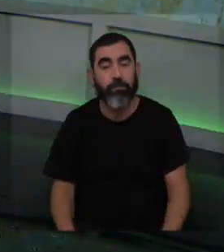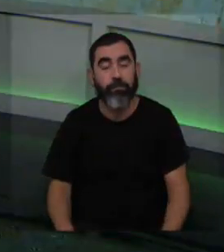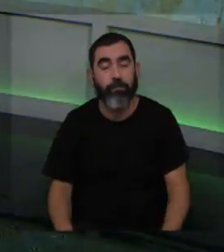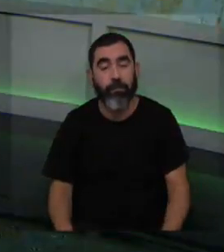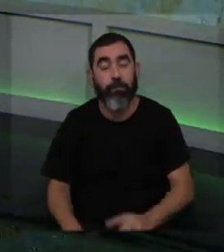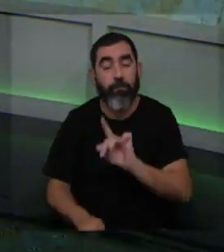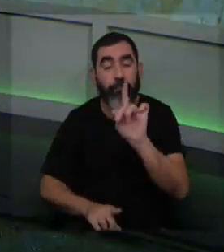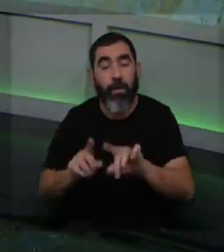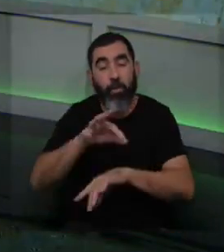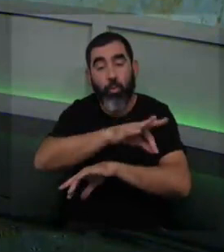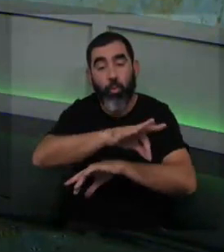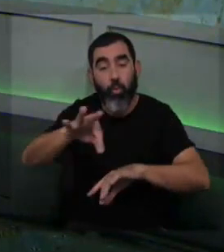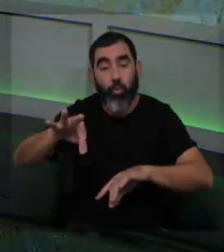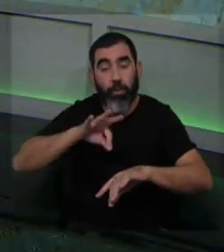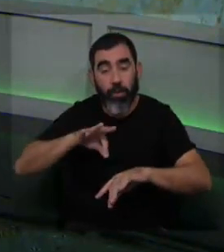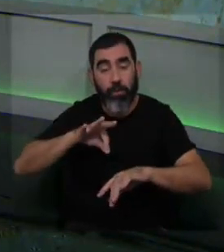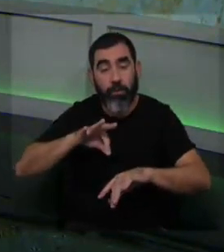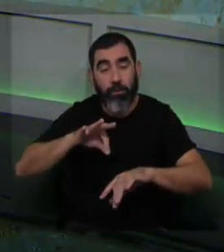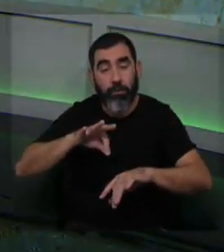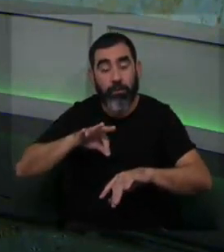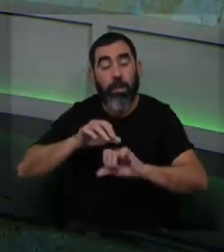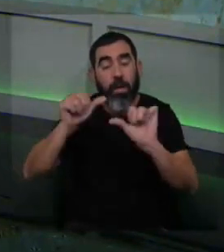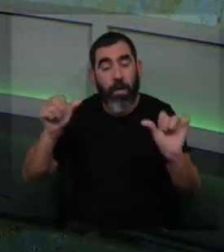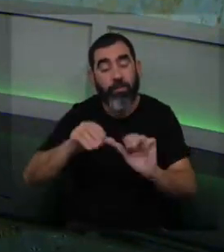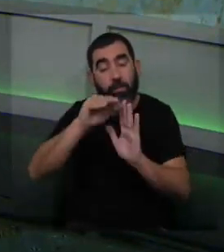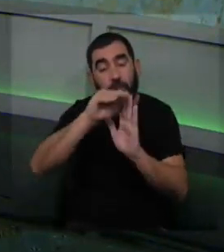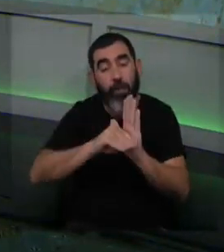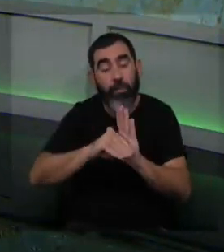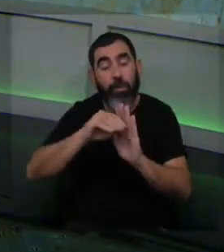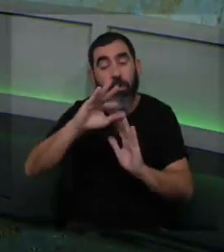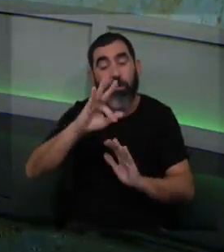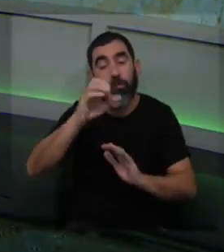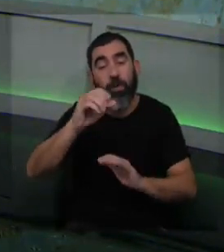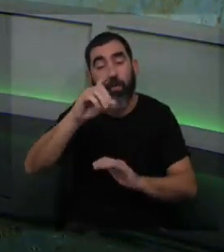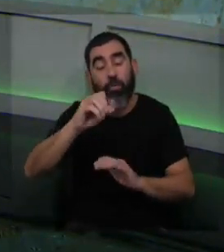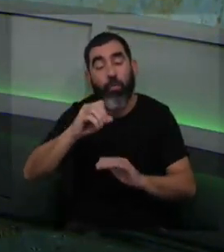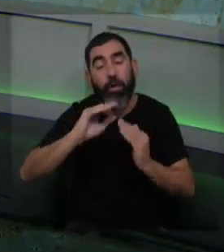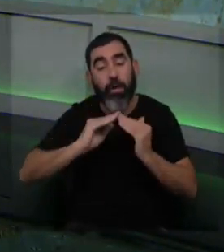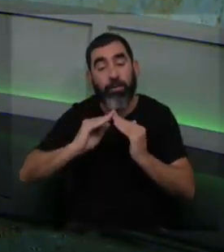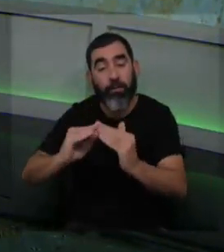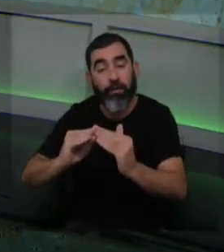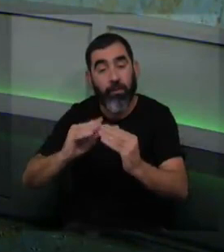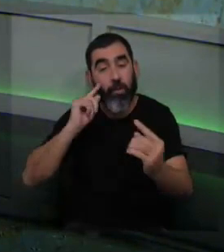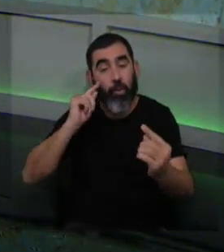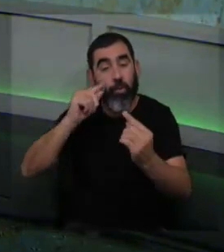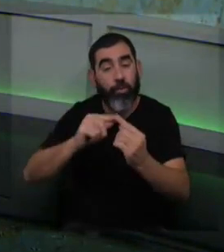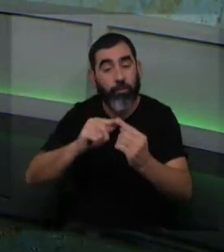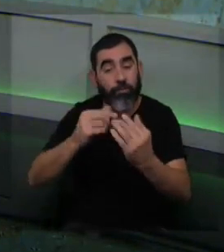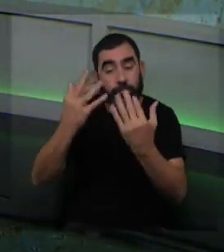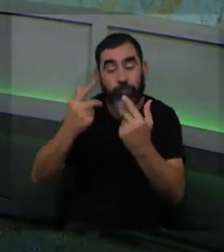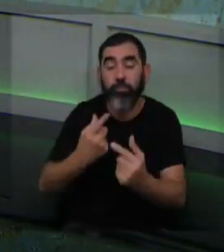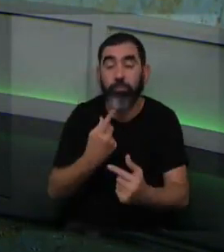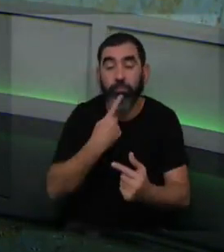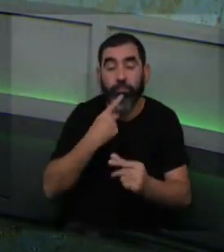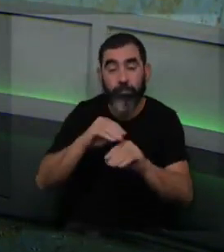La Facultad de Arquitectura, Diseño y Urbanismo lleva adelante el programa FADU en el barrio Casavalle, justamente con el objetivo de articular políticas